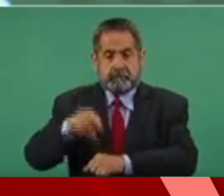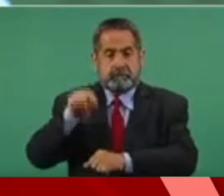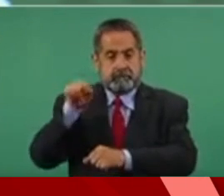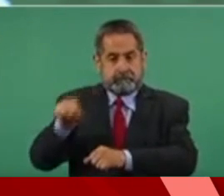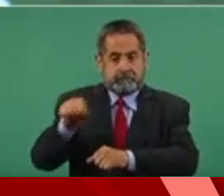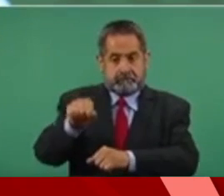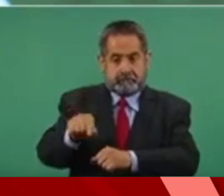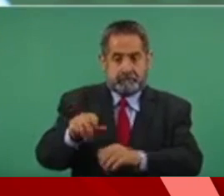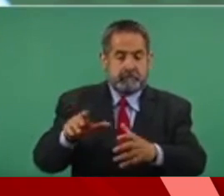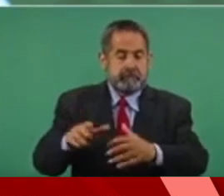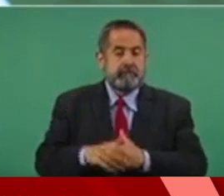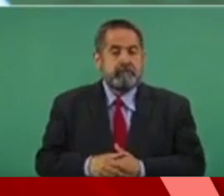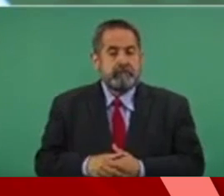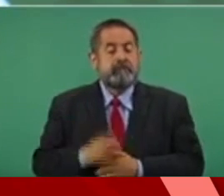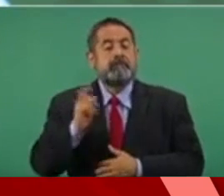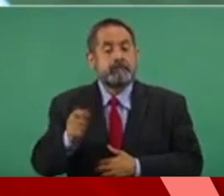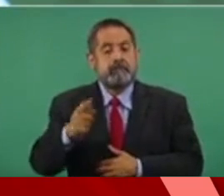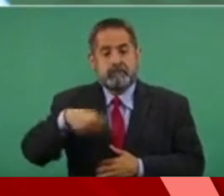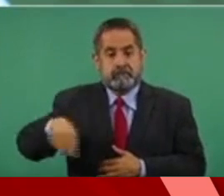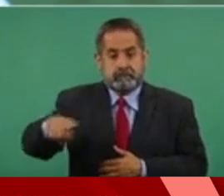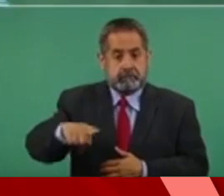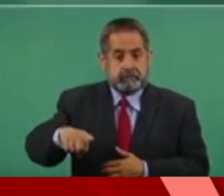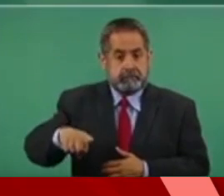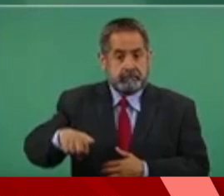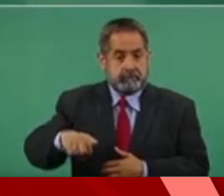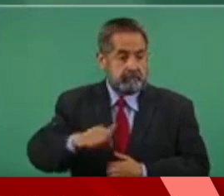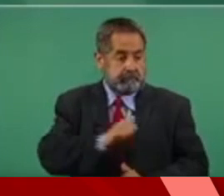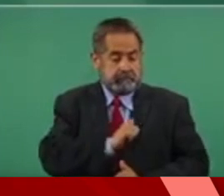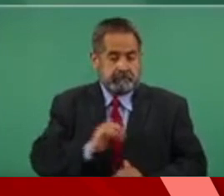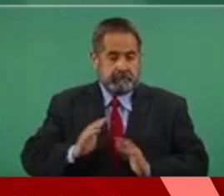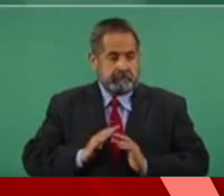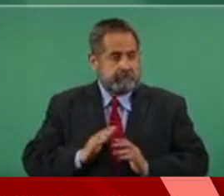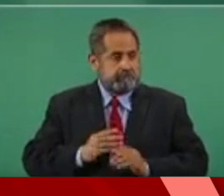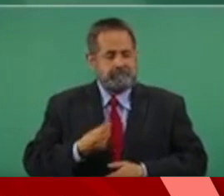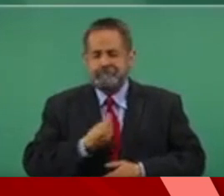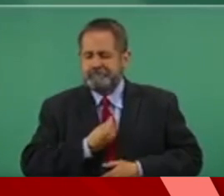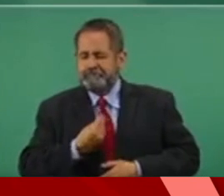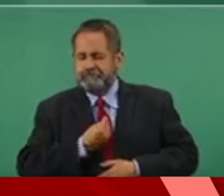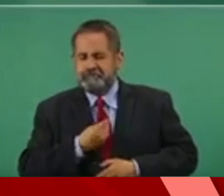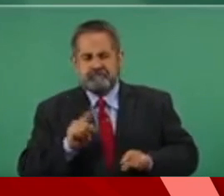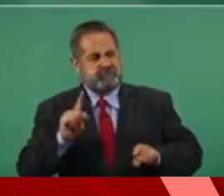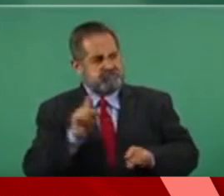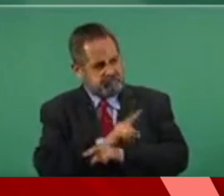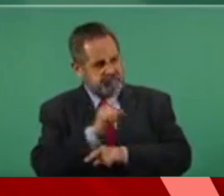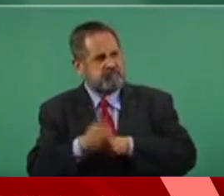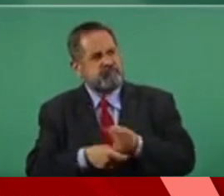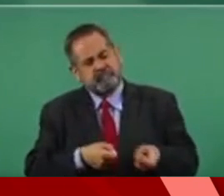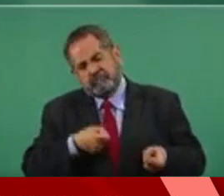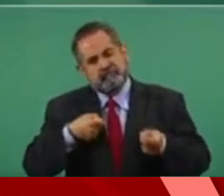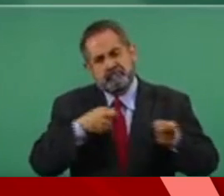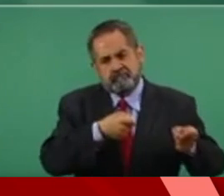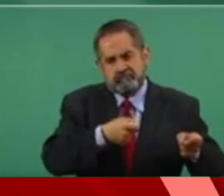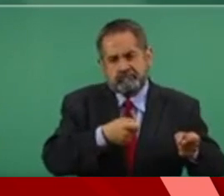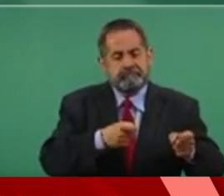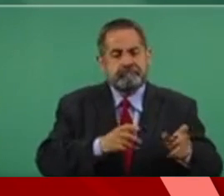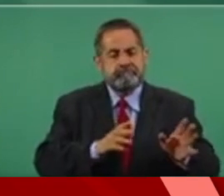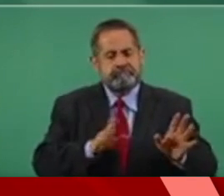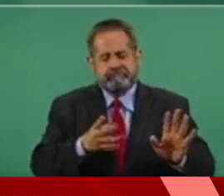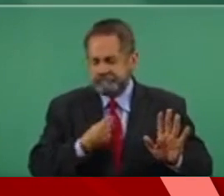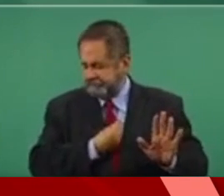y la actitud el ejército de la marina es la